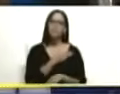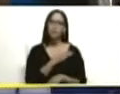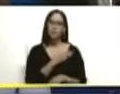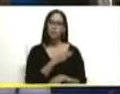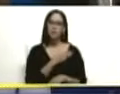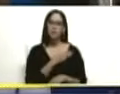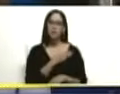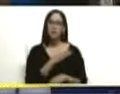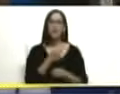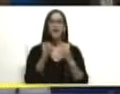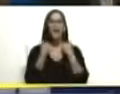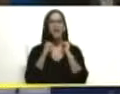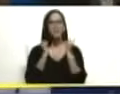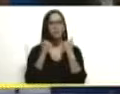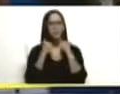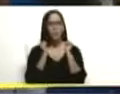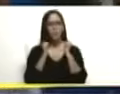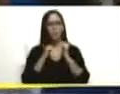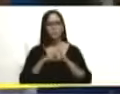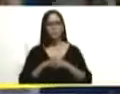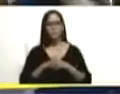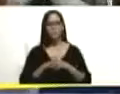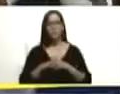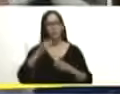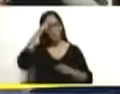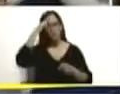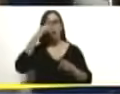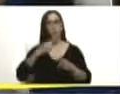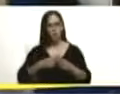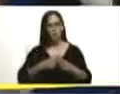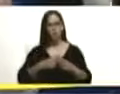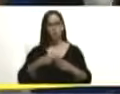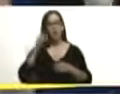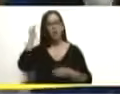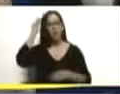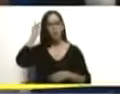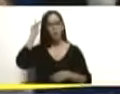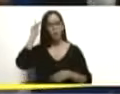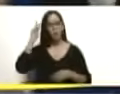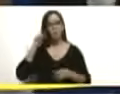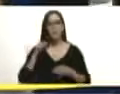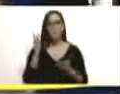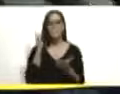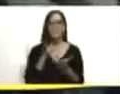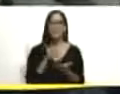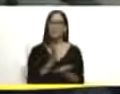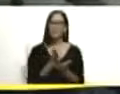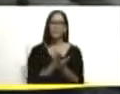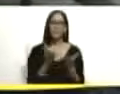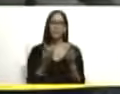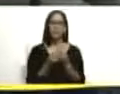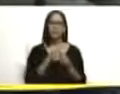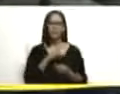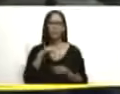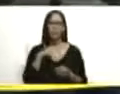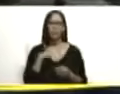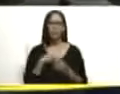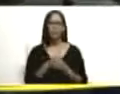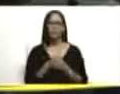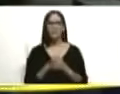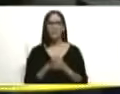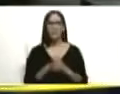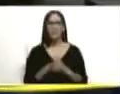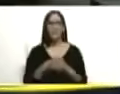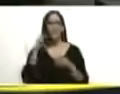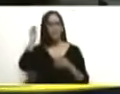fue Aristóbulo Isturiz. Rindo homenaje al profe, presente siempre con nosotros, el cimarrón